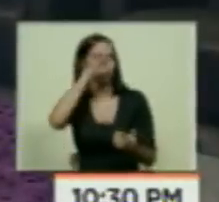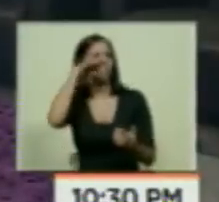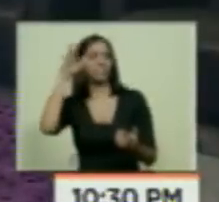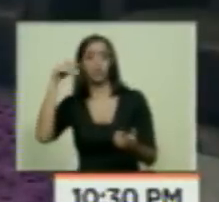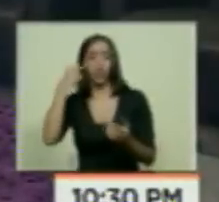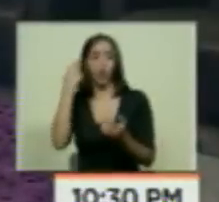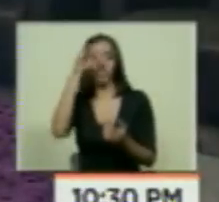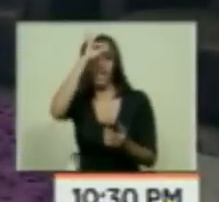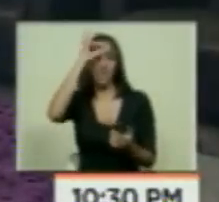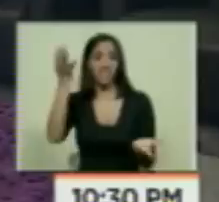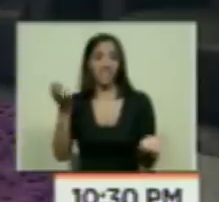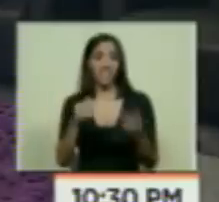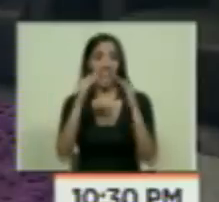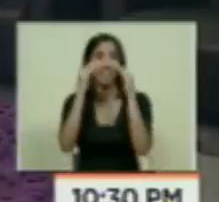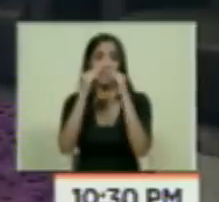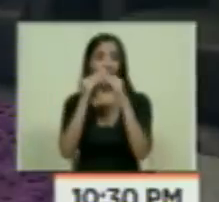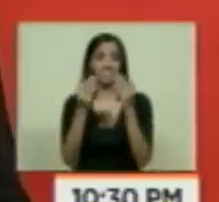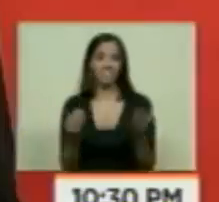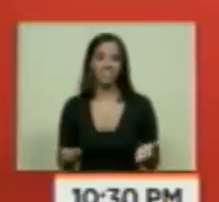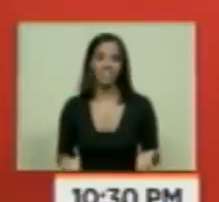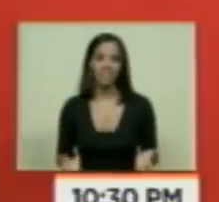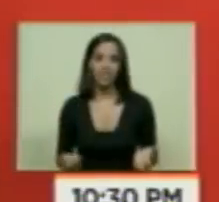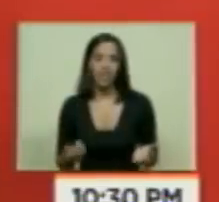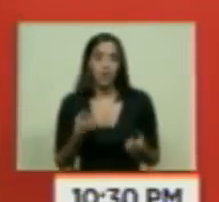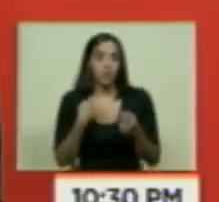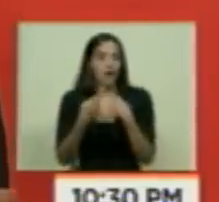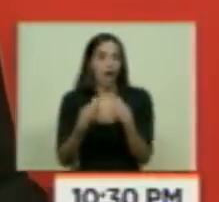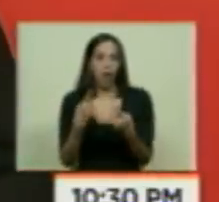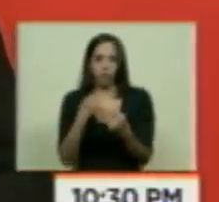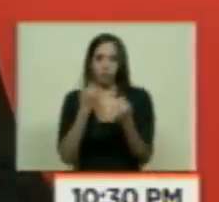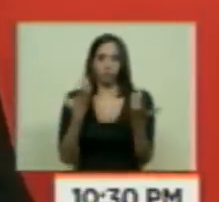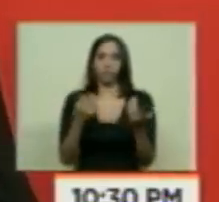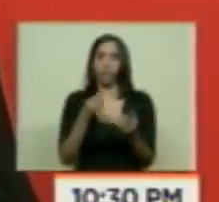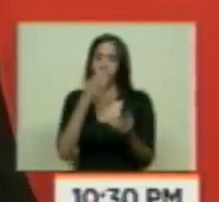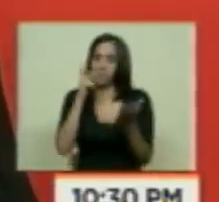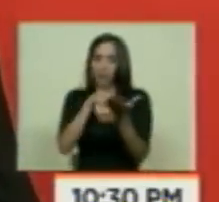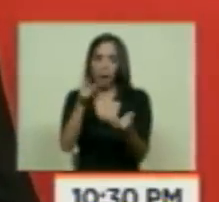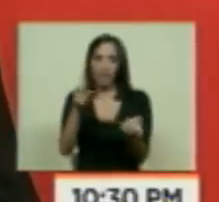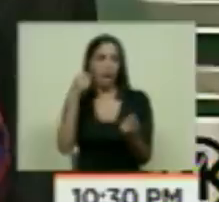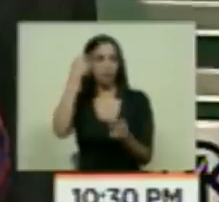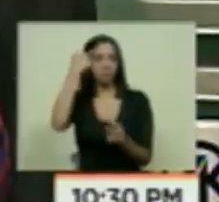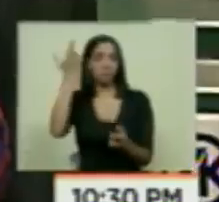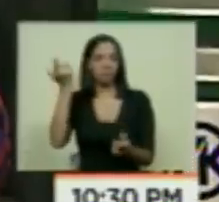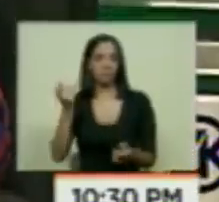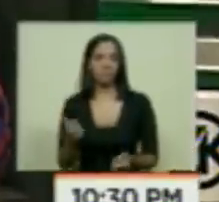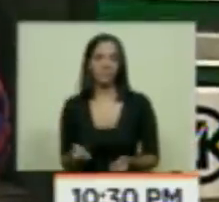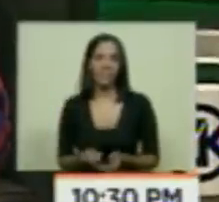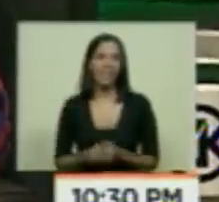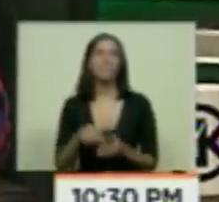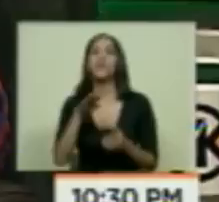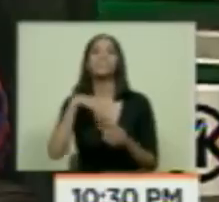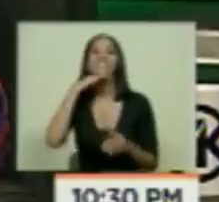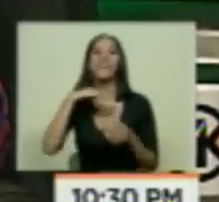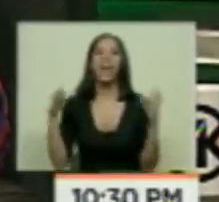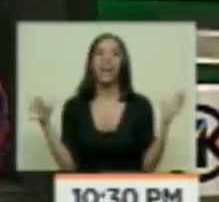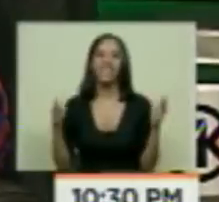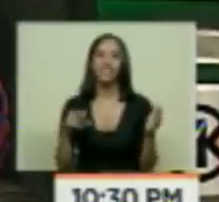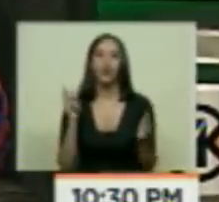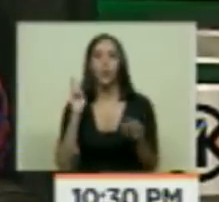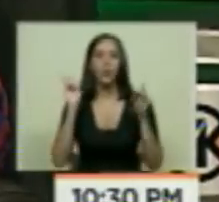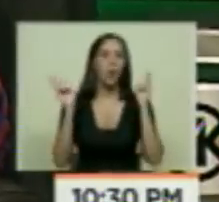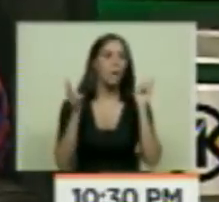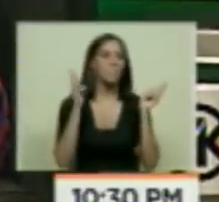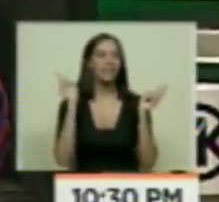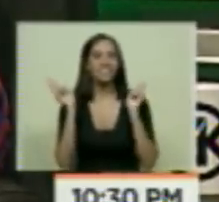Yo no sabía que estaban esas fachadas de las casas. O sea, es una cosa que tú dices, bueno, eso estaba ahí. Eso era como cuando de Sabana Grande aquí, ¿te acuerdas? Que uno pasaba por Sabana Saigón.